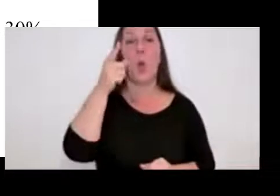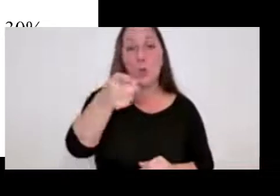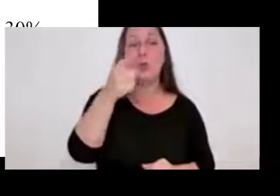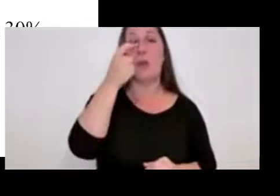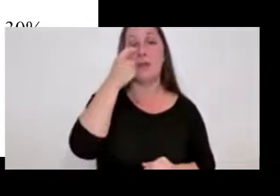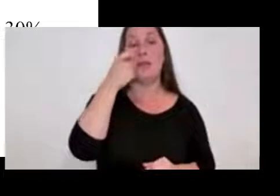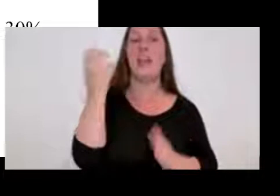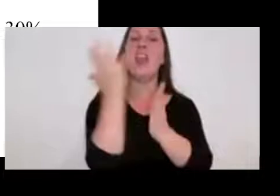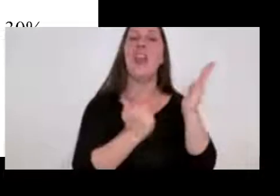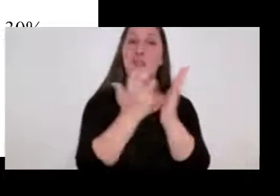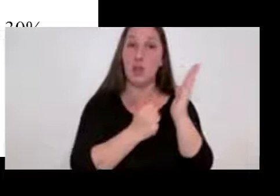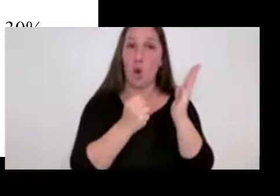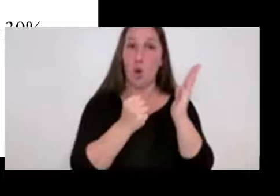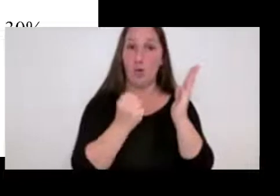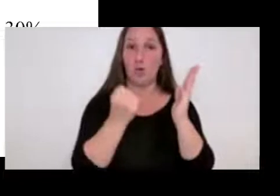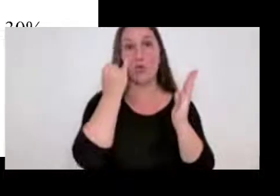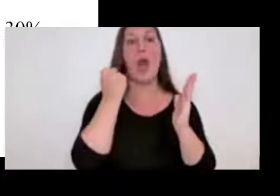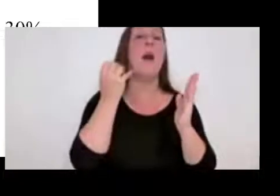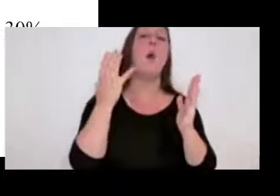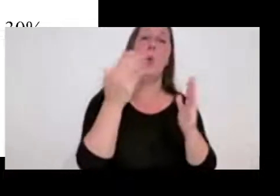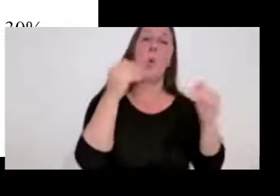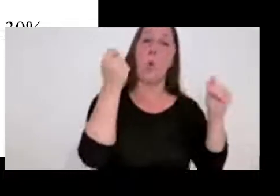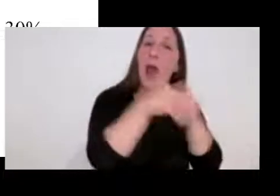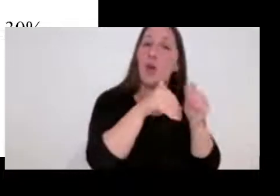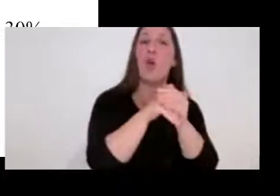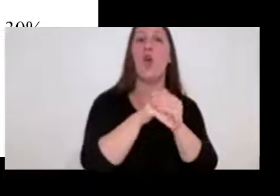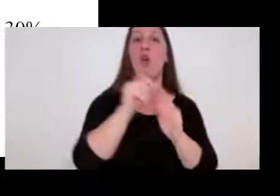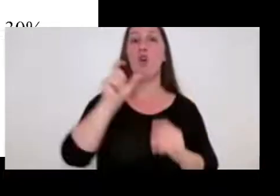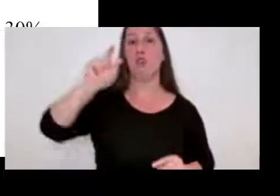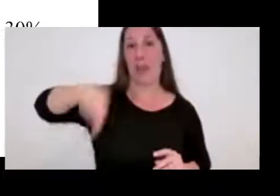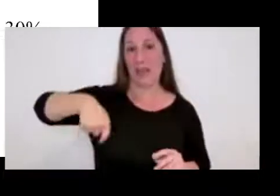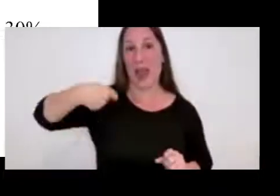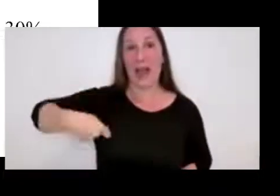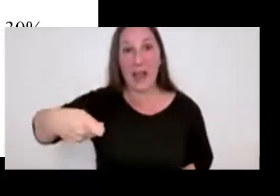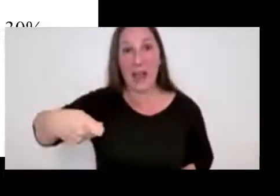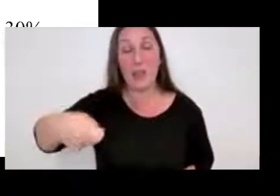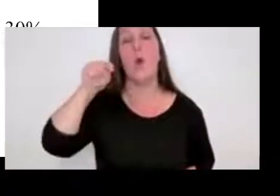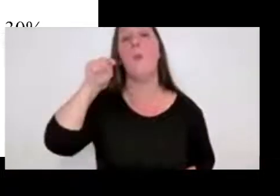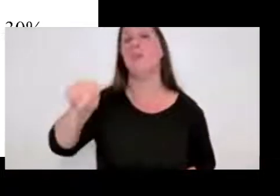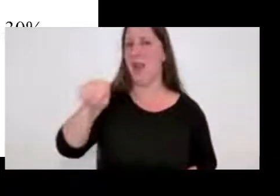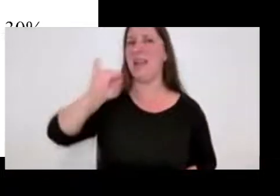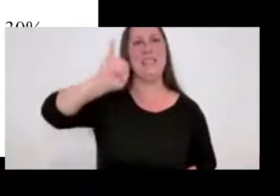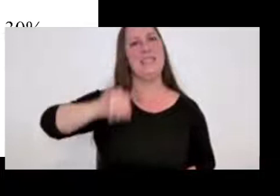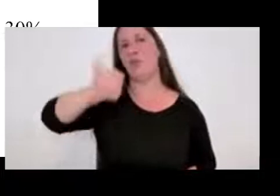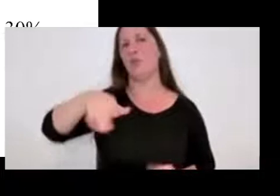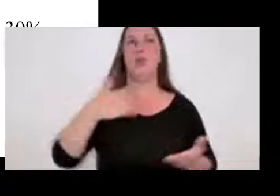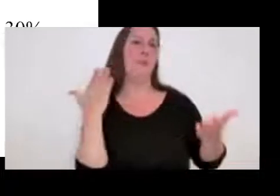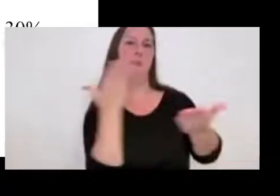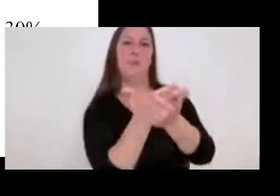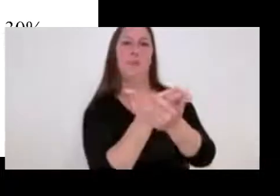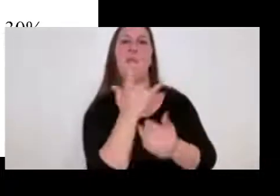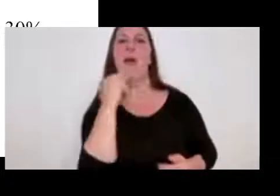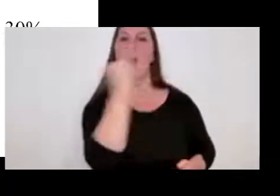débito automático, ya sea en la cuenta bancaria o en la tarjeta de crédito, tendrían que solicitar el stop debit para poder